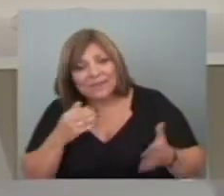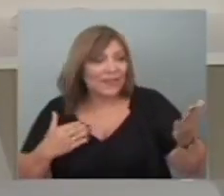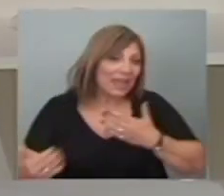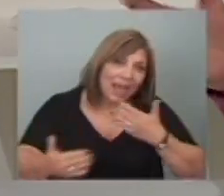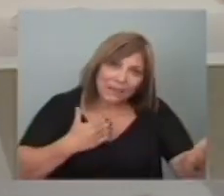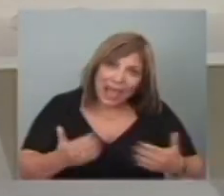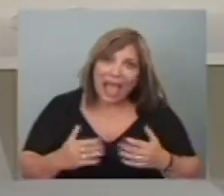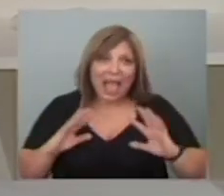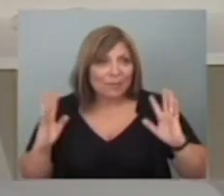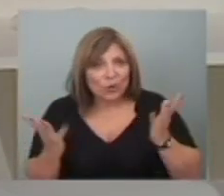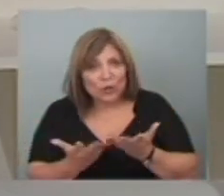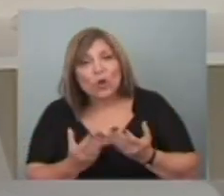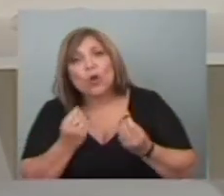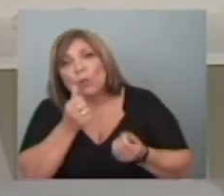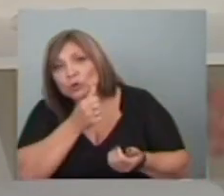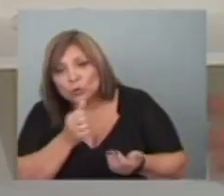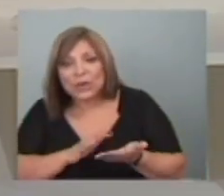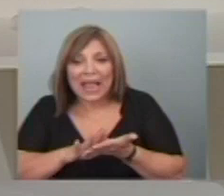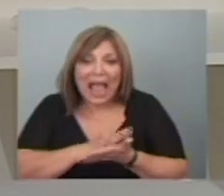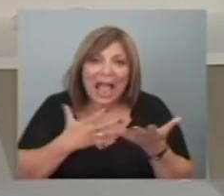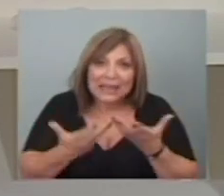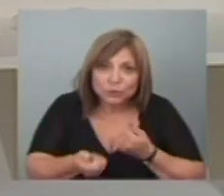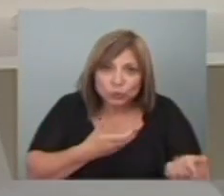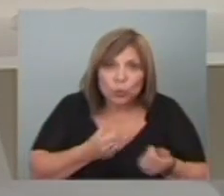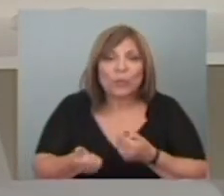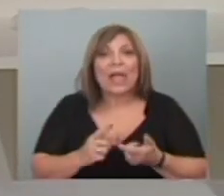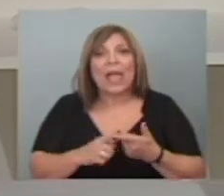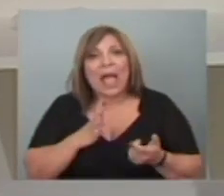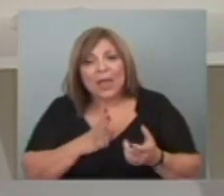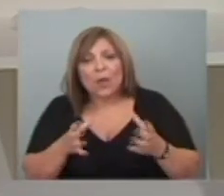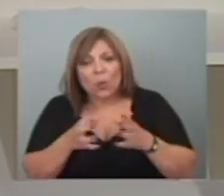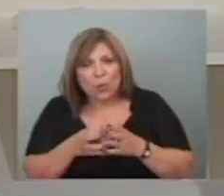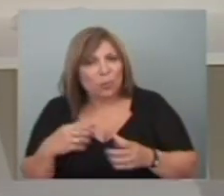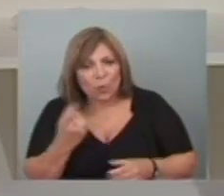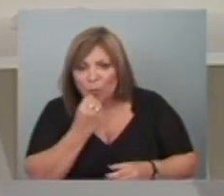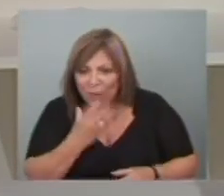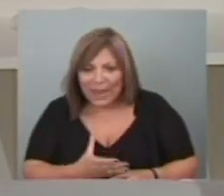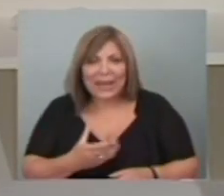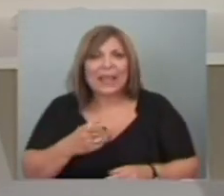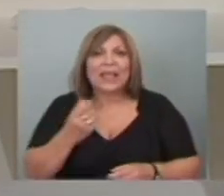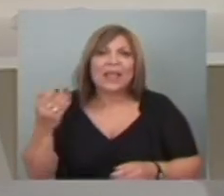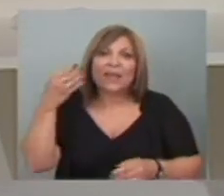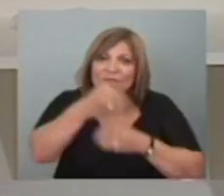vemos cómo entre todos se puede ayudar, porque dentro del mismo grupo hay muy buena onda de gente que viene a colaborar y